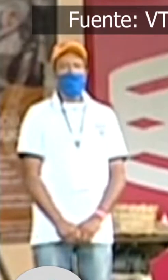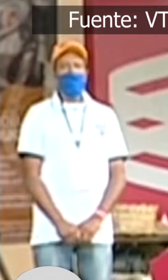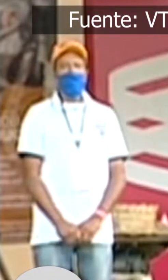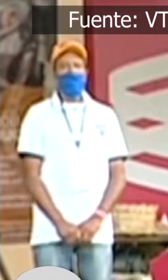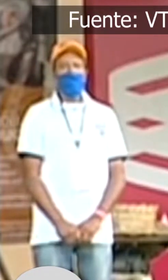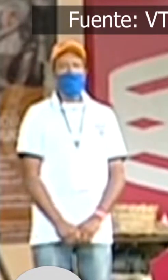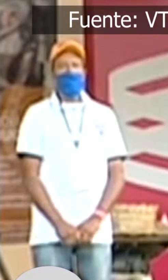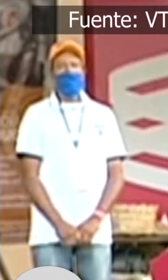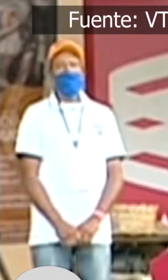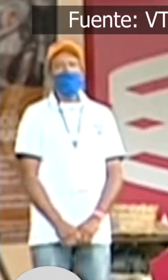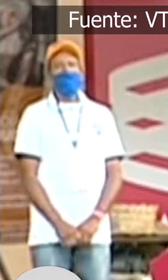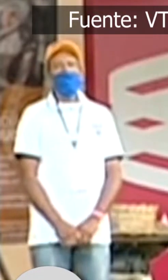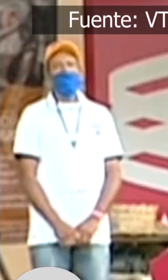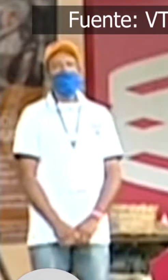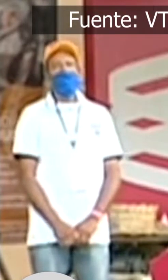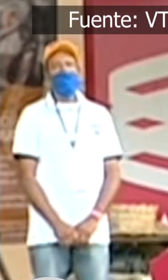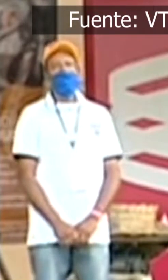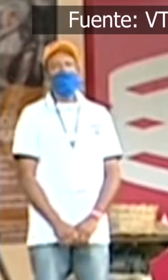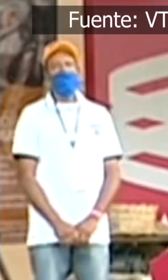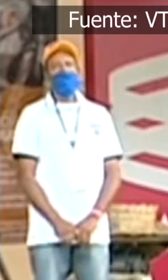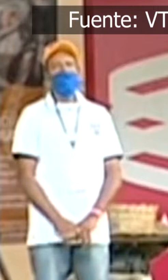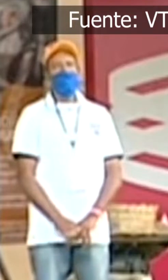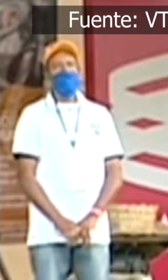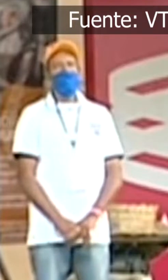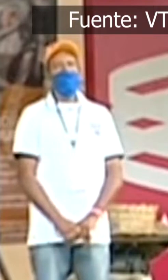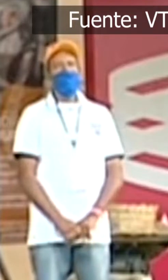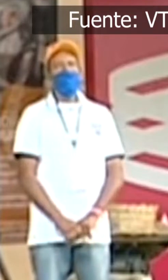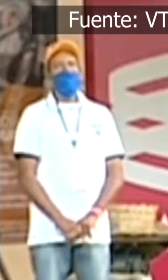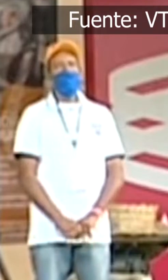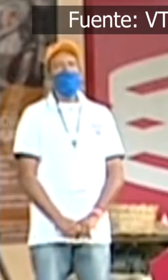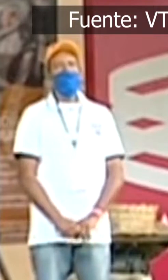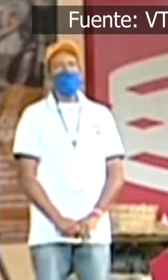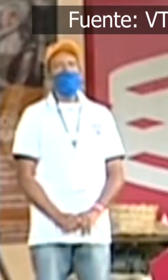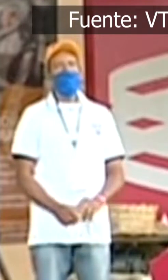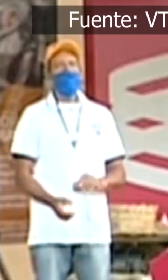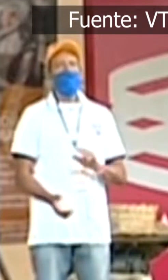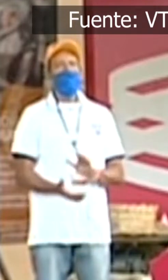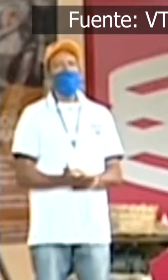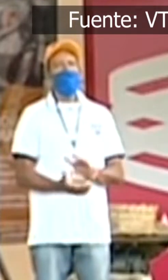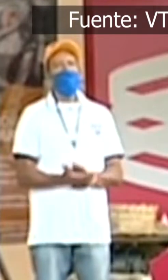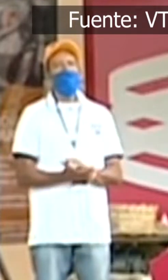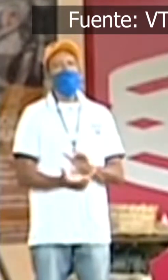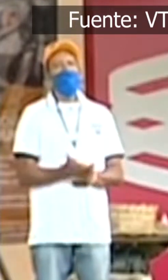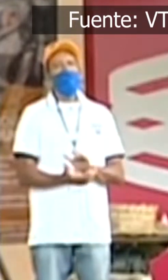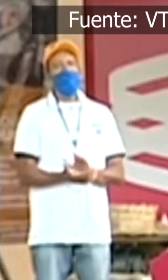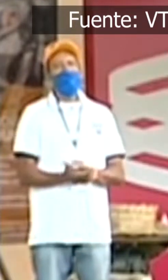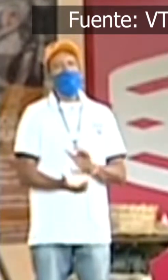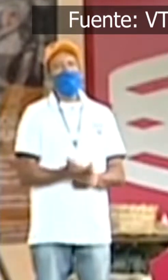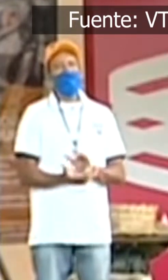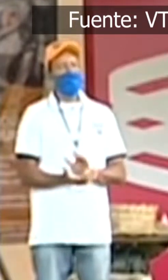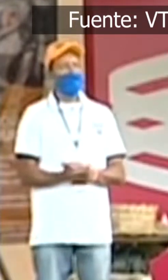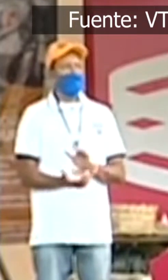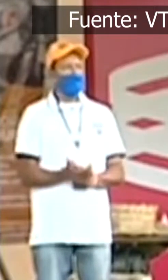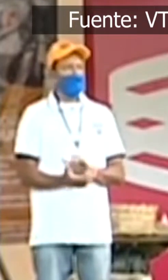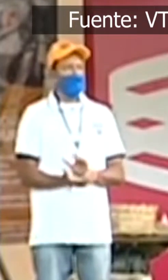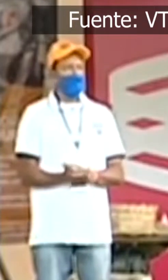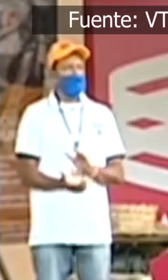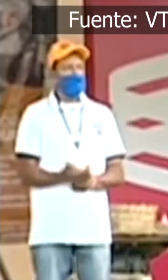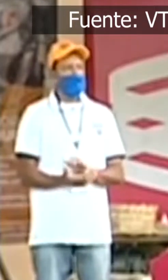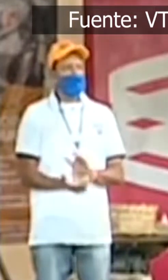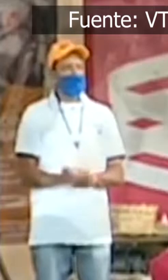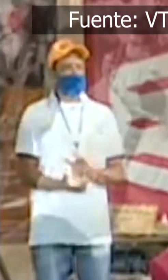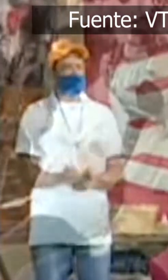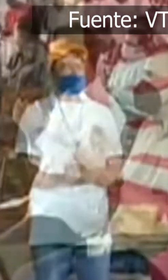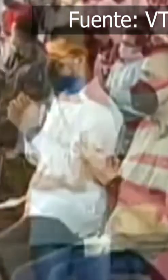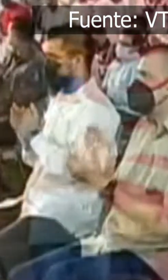impuestos y tasas para la exportación del rubro del cacao y sus derivados,